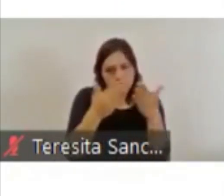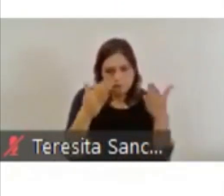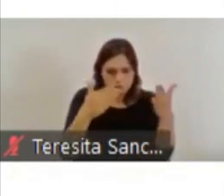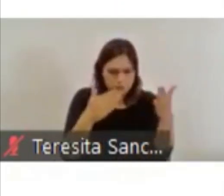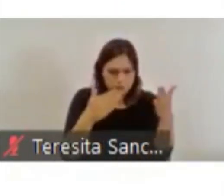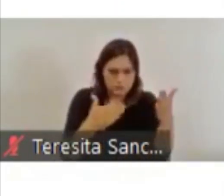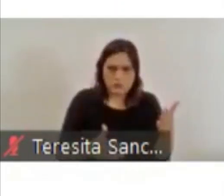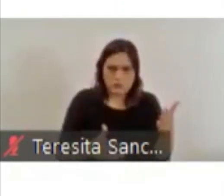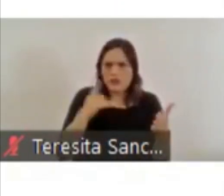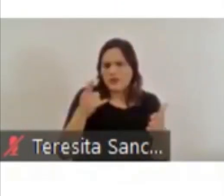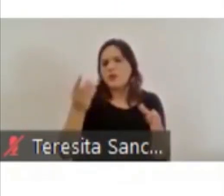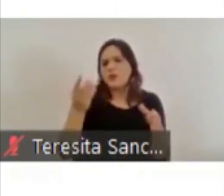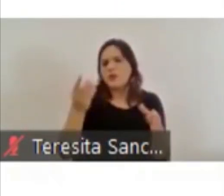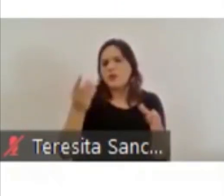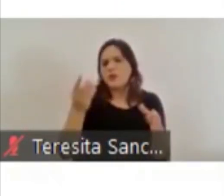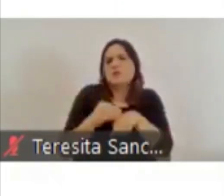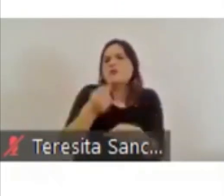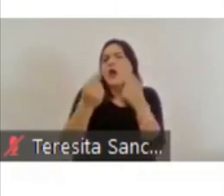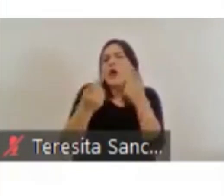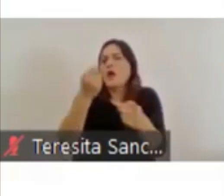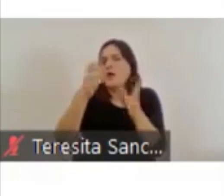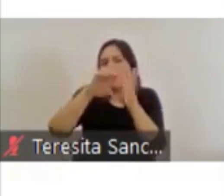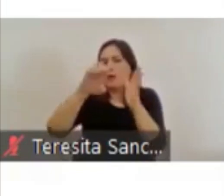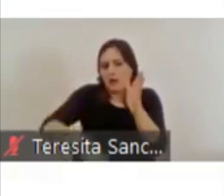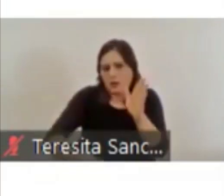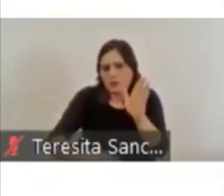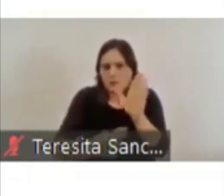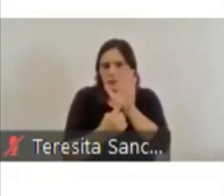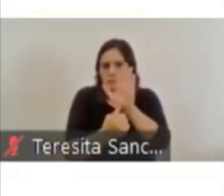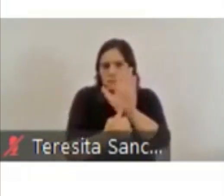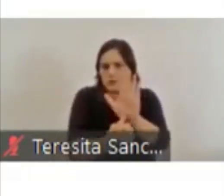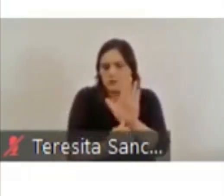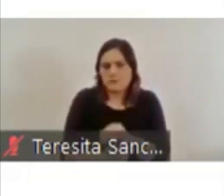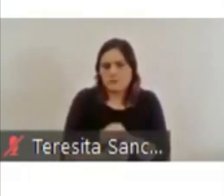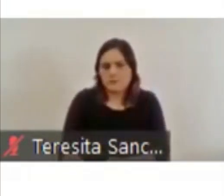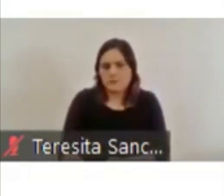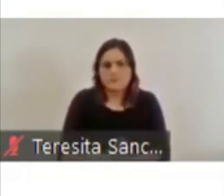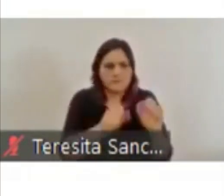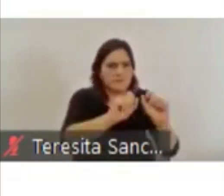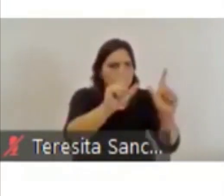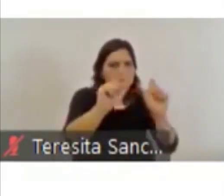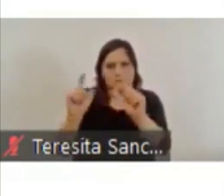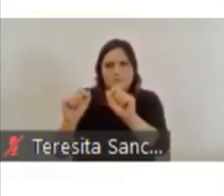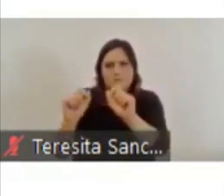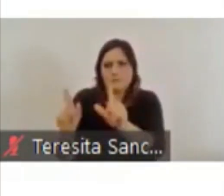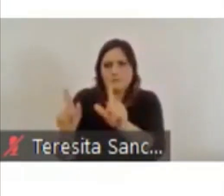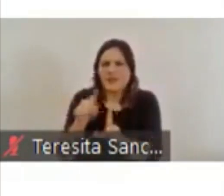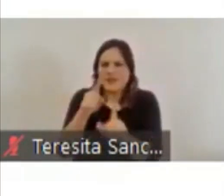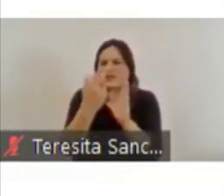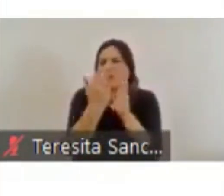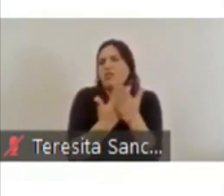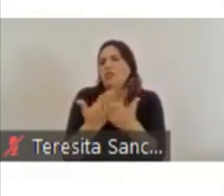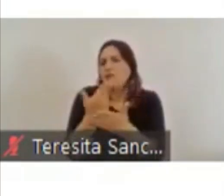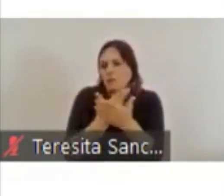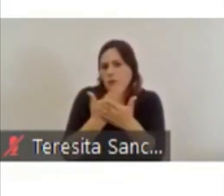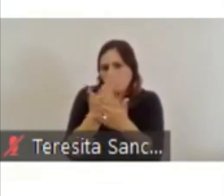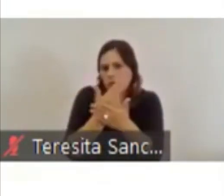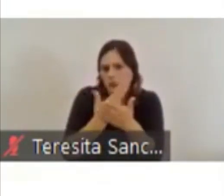por aquí algunos ejemplos y son muy ilustrativos, ¿no?